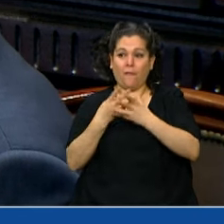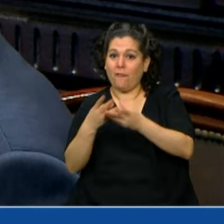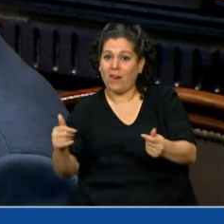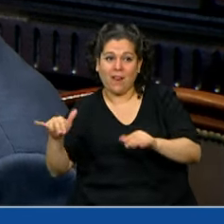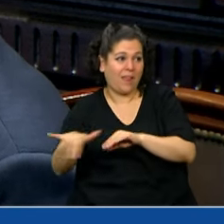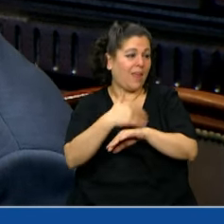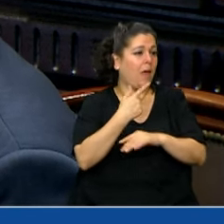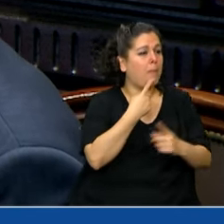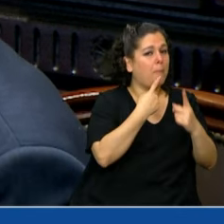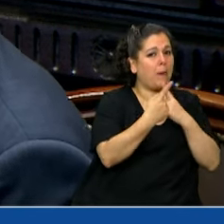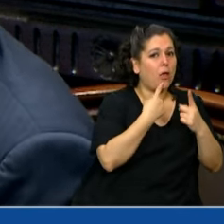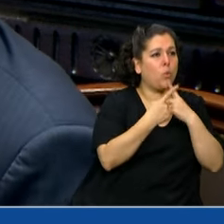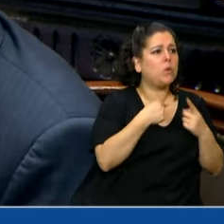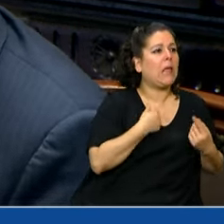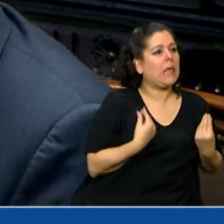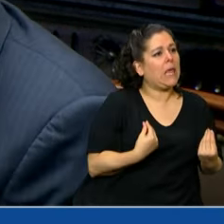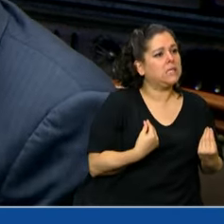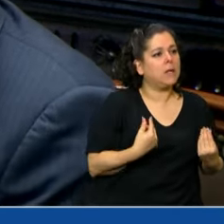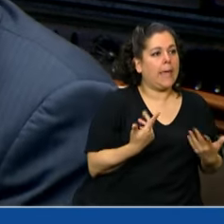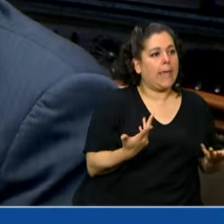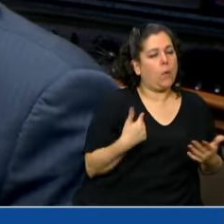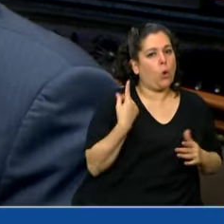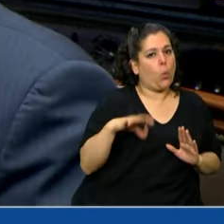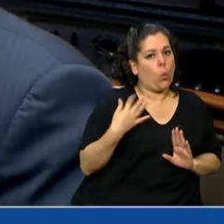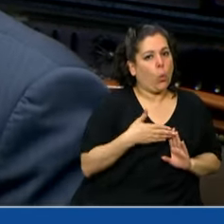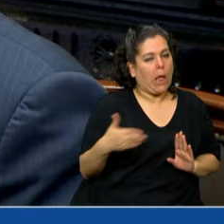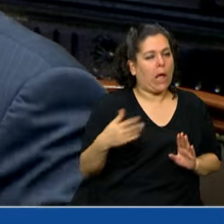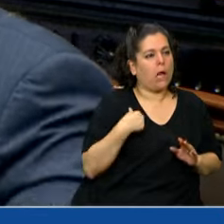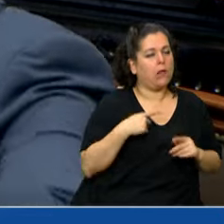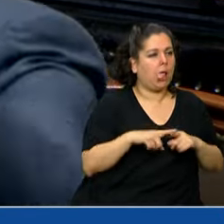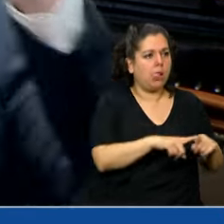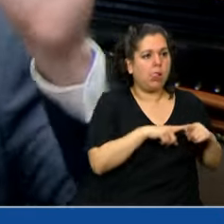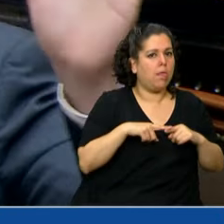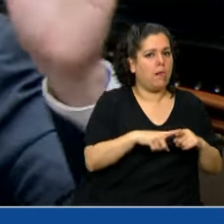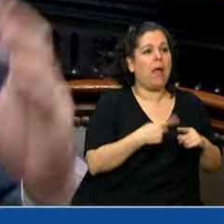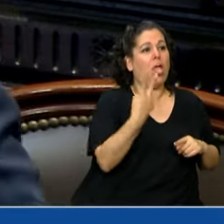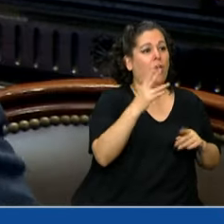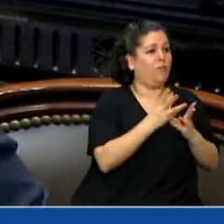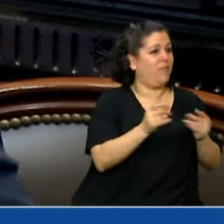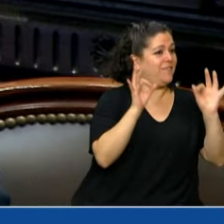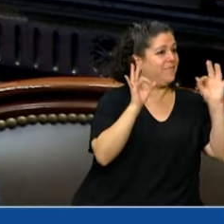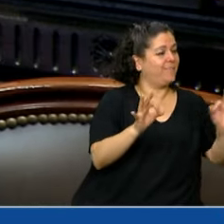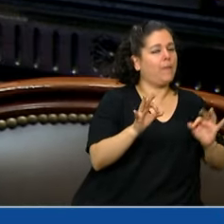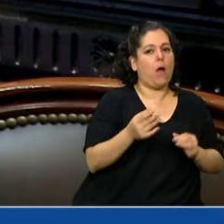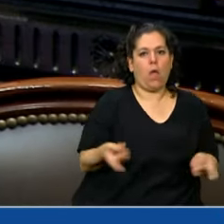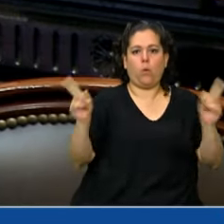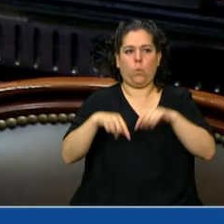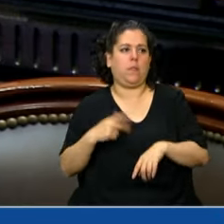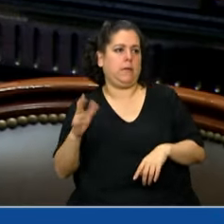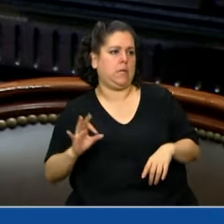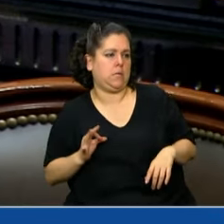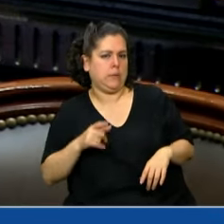le que nos pregunte qué hicieron y estuvimos un año dimos vuelta vinimos de tres a dos y terminamos en tres que era como habíamos empezado El Punto de